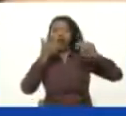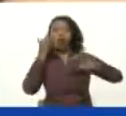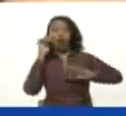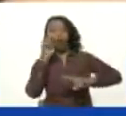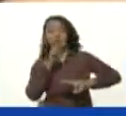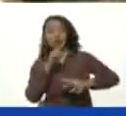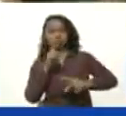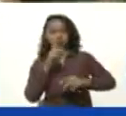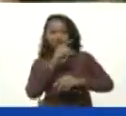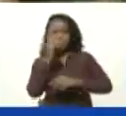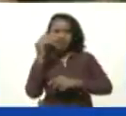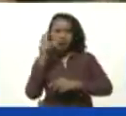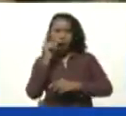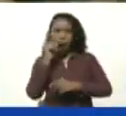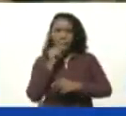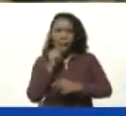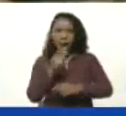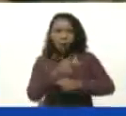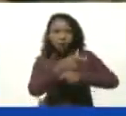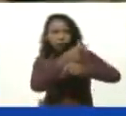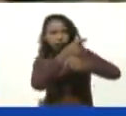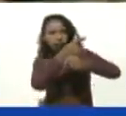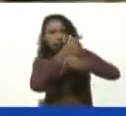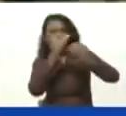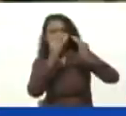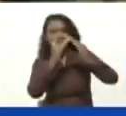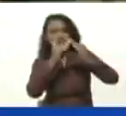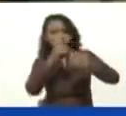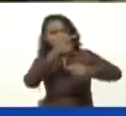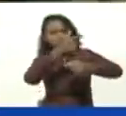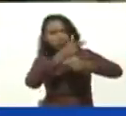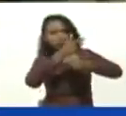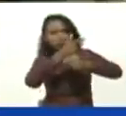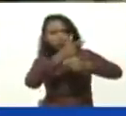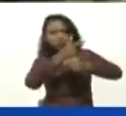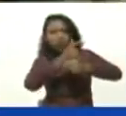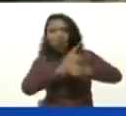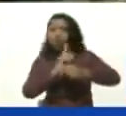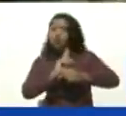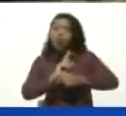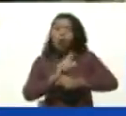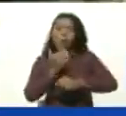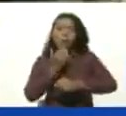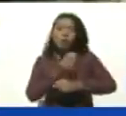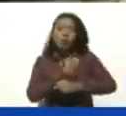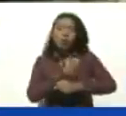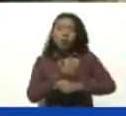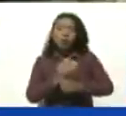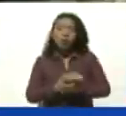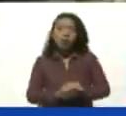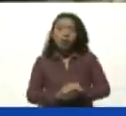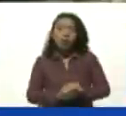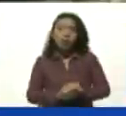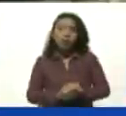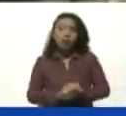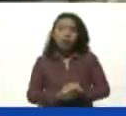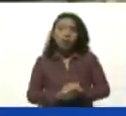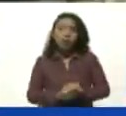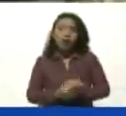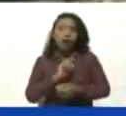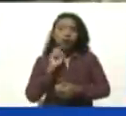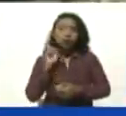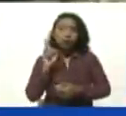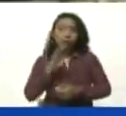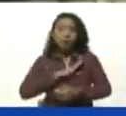Más de 100 hombres armados apuntando a la casa. No le permitieron a su